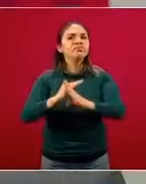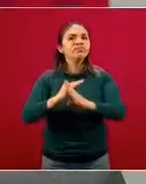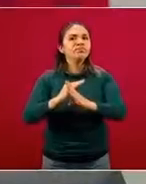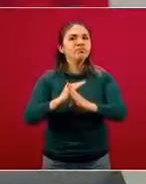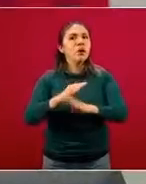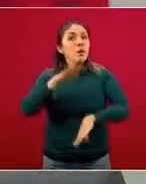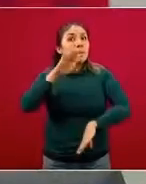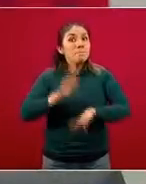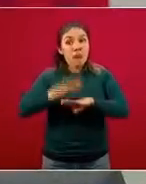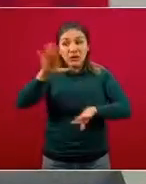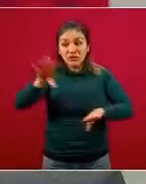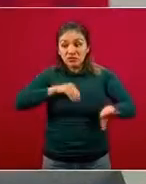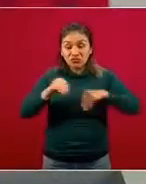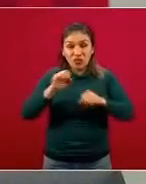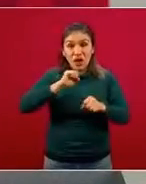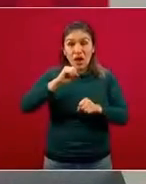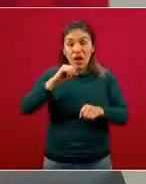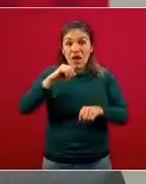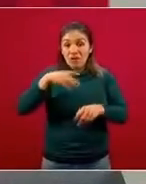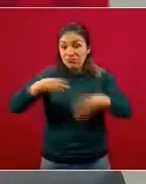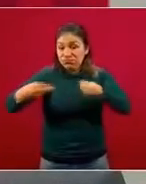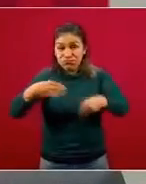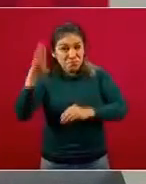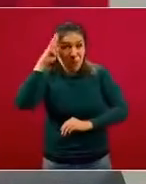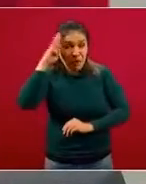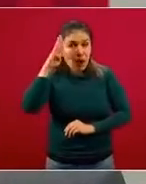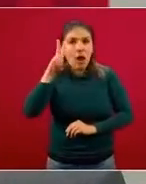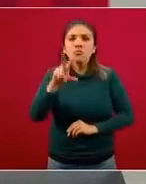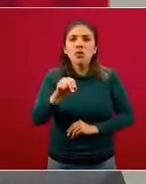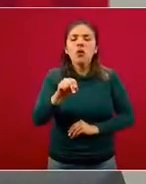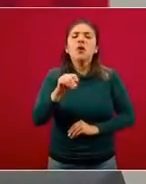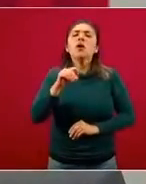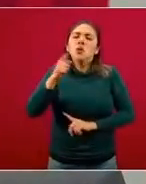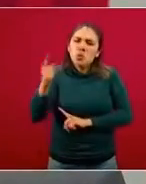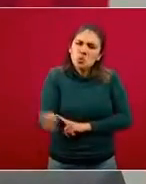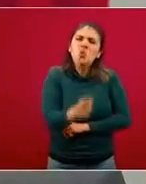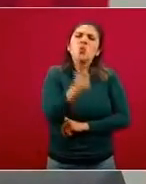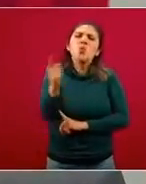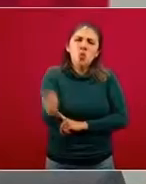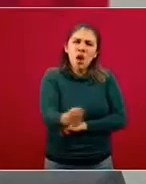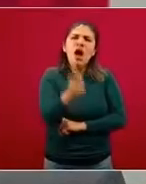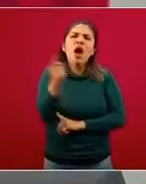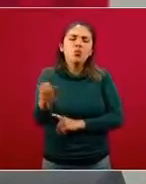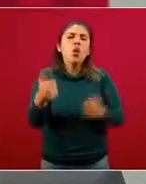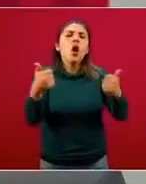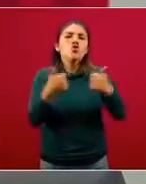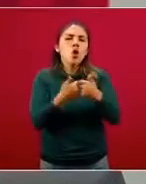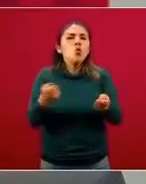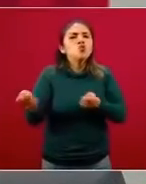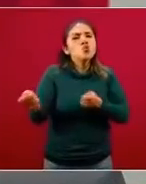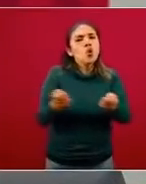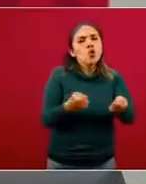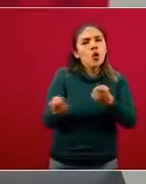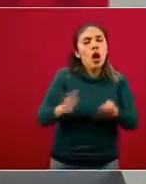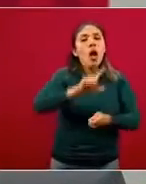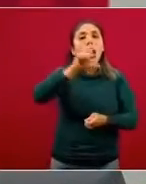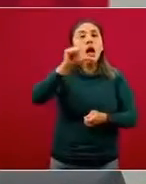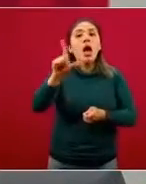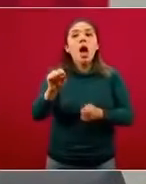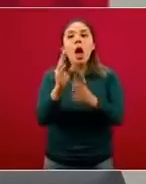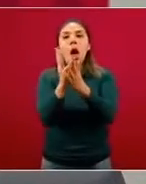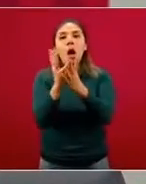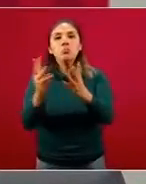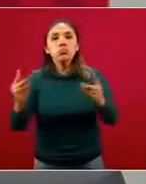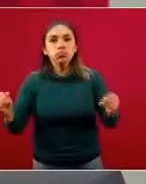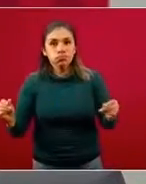to the permite que haya disease una so that epidemia y entonces se contagion does mantenga not la epidemia spread as fast, so the controlada y finalmente pandemic is desaparece. controlled and